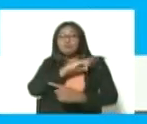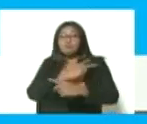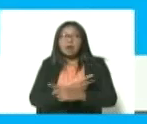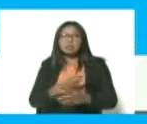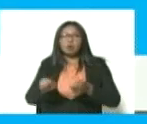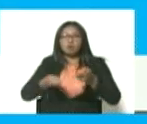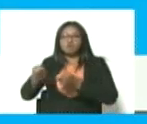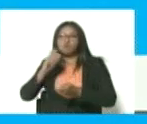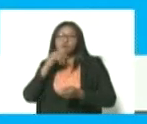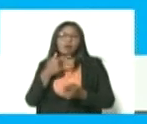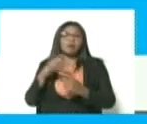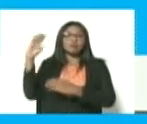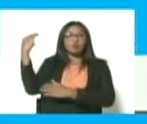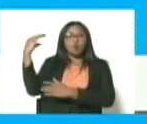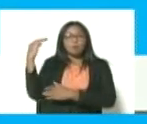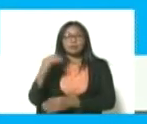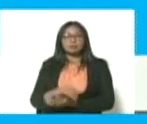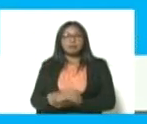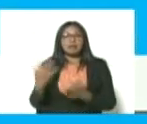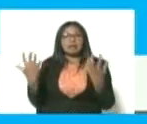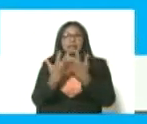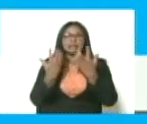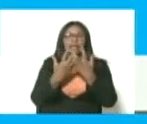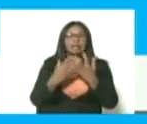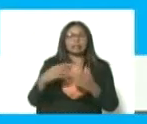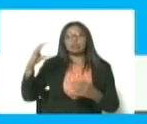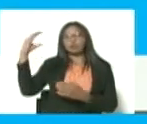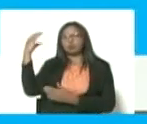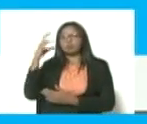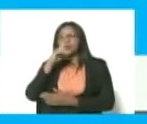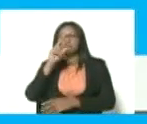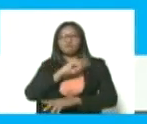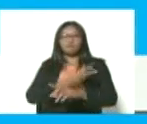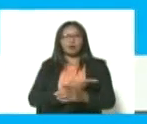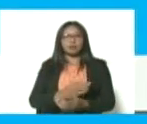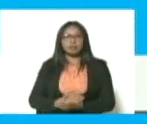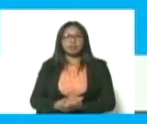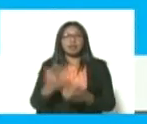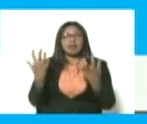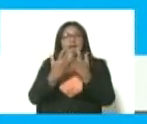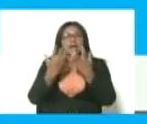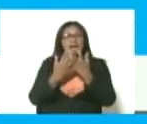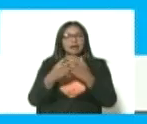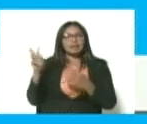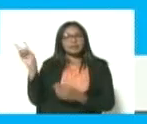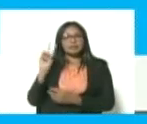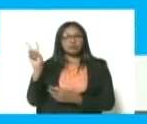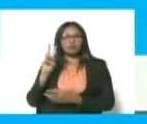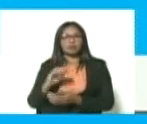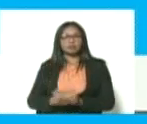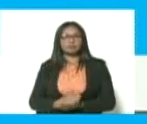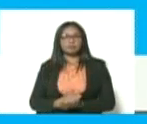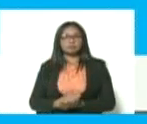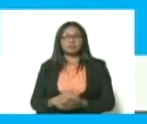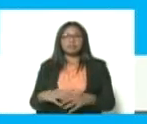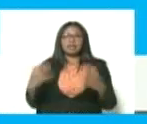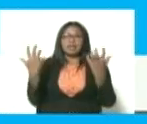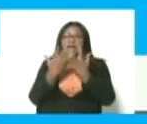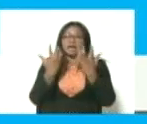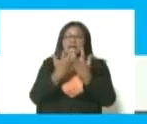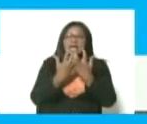La guerra colombiana es la guerra de Colombia, no es la guerra de Venezuela, es la guerra de